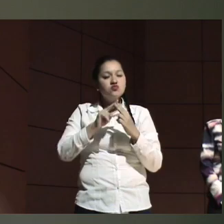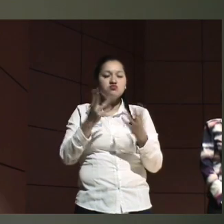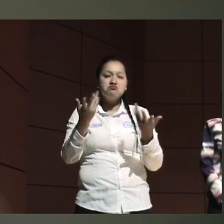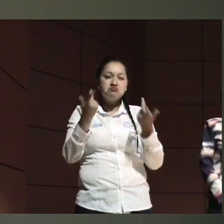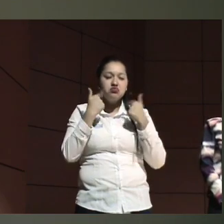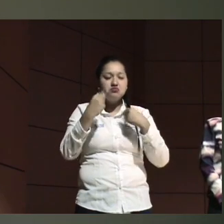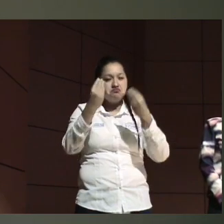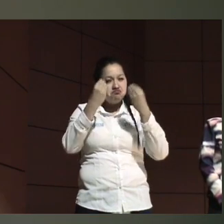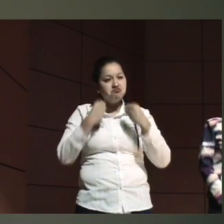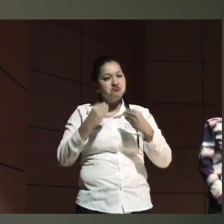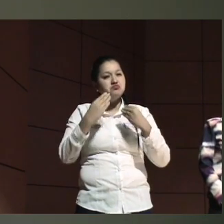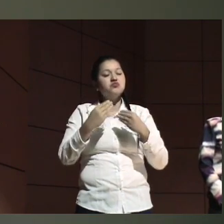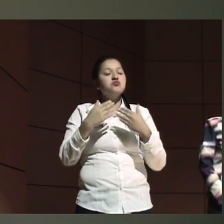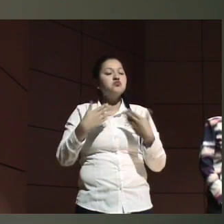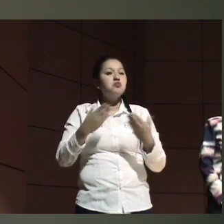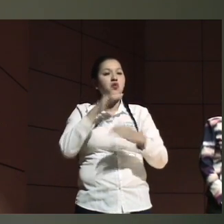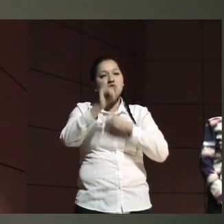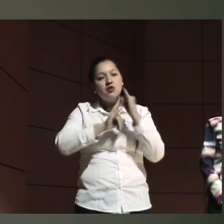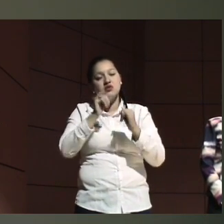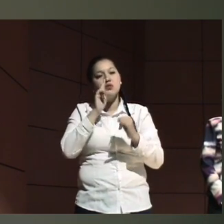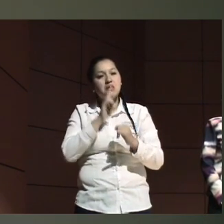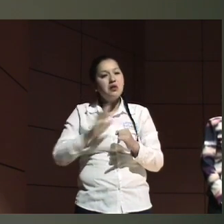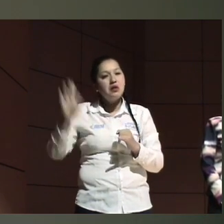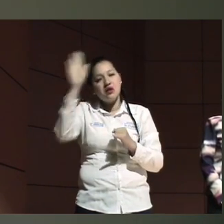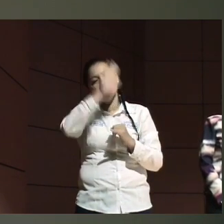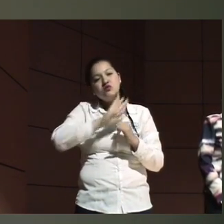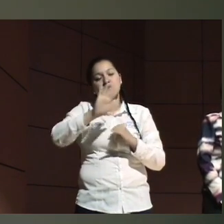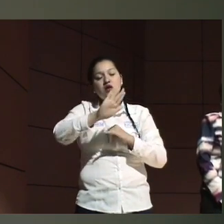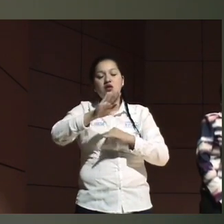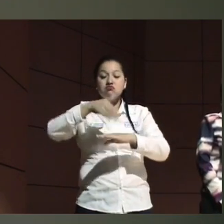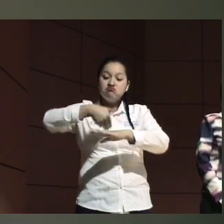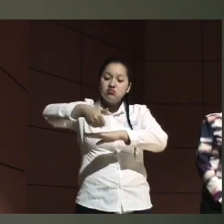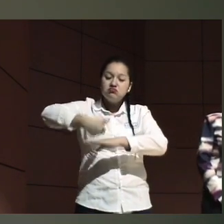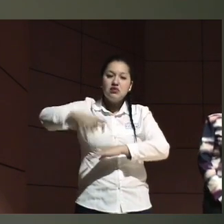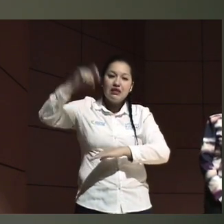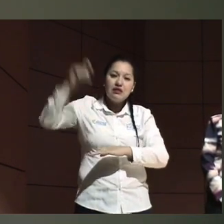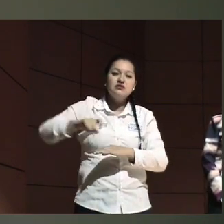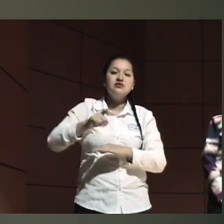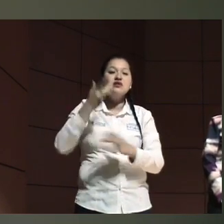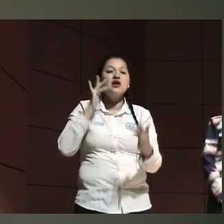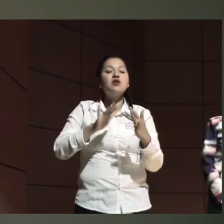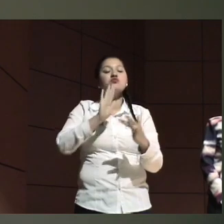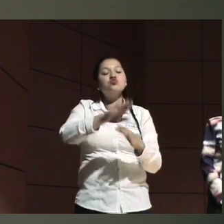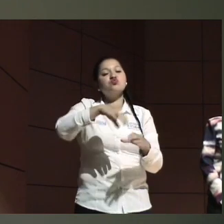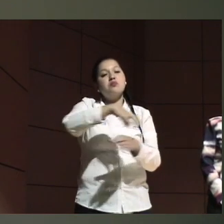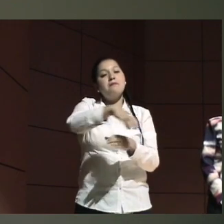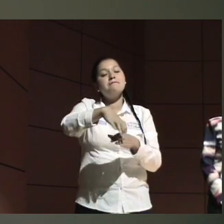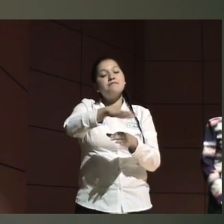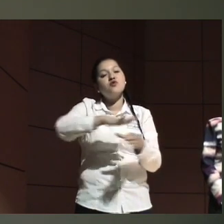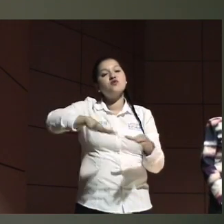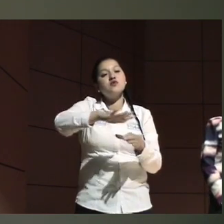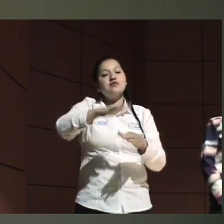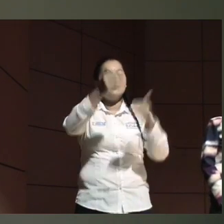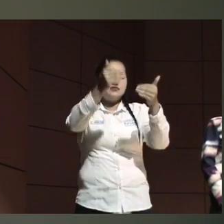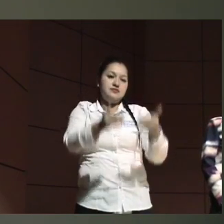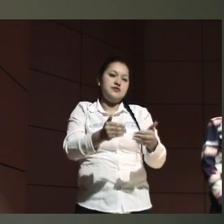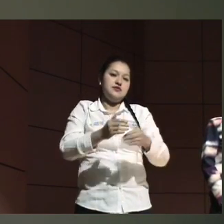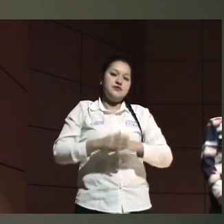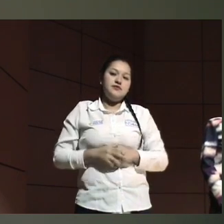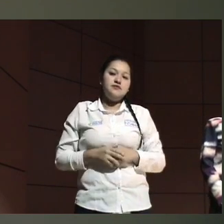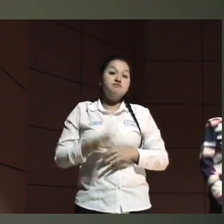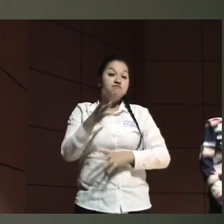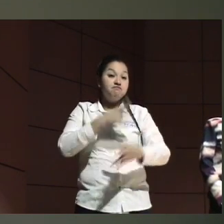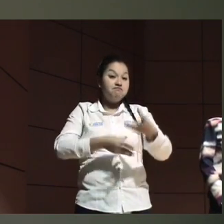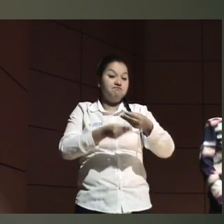internacionales y entrar a tono con los requerimientos que tiene la población con discapacidad adicionalmente